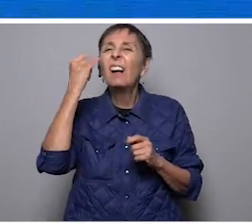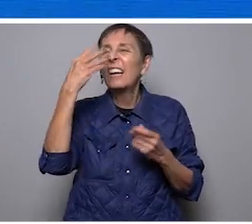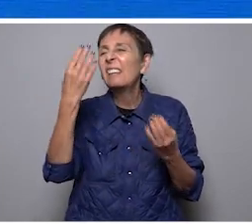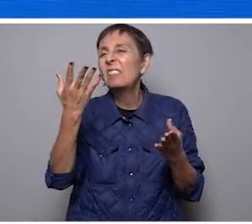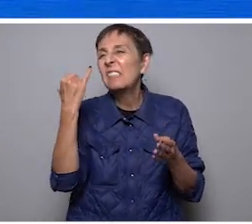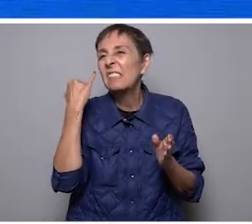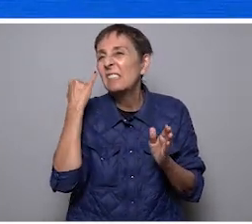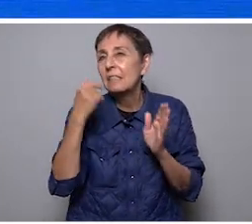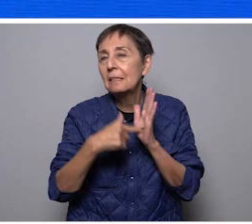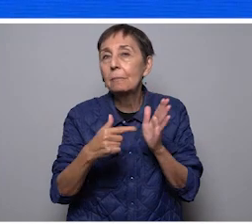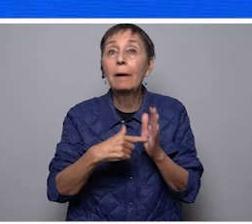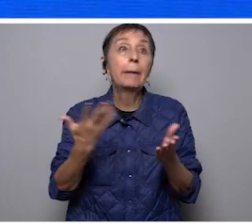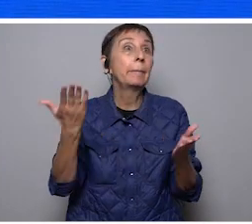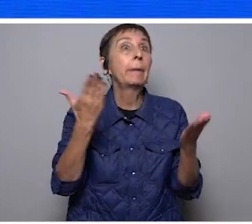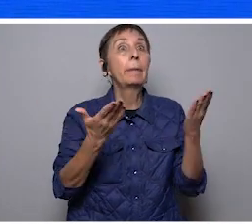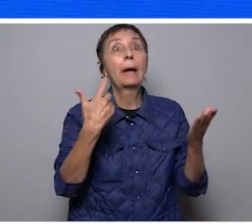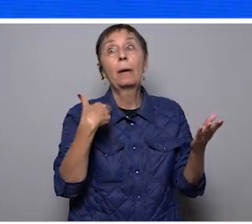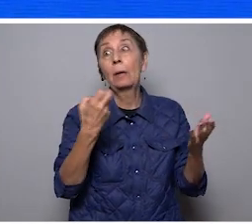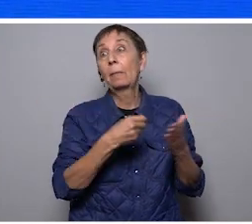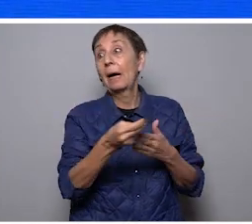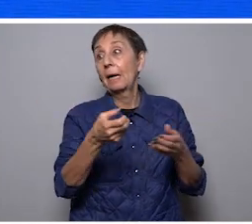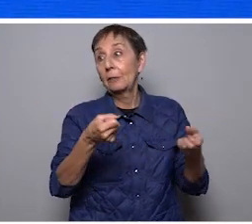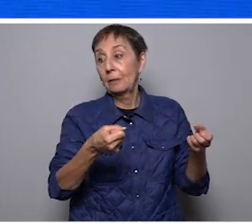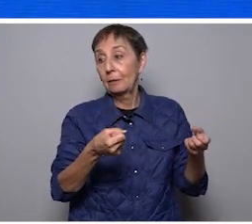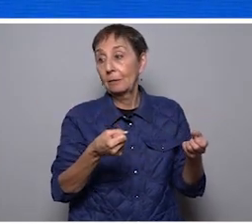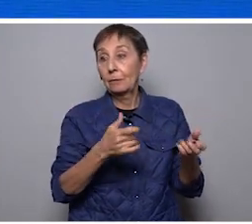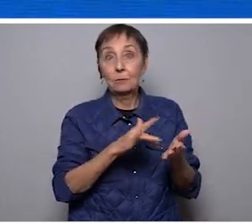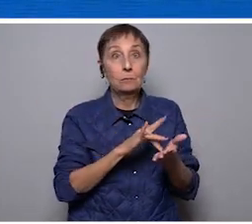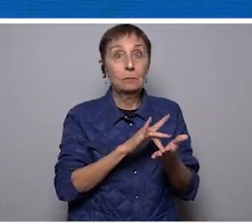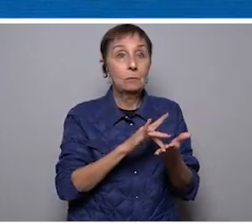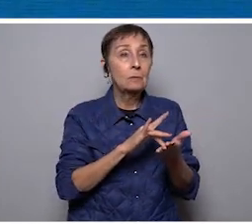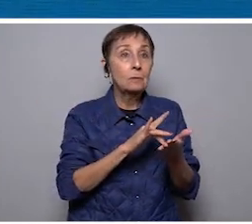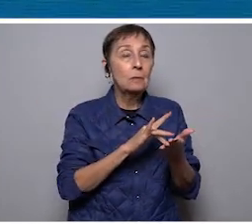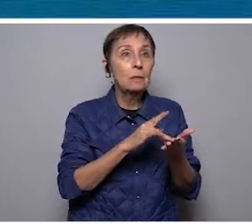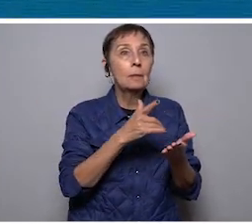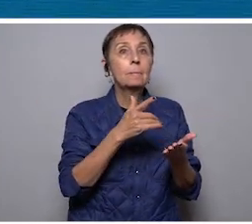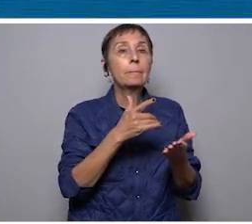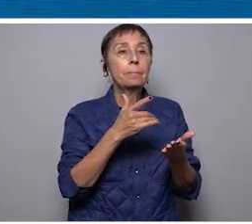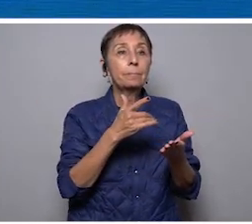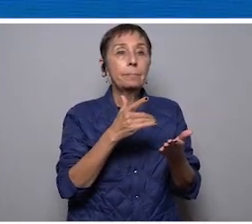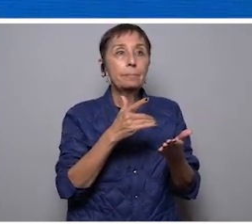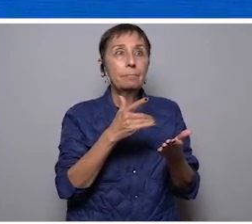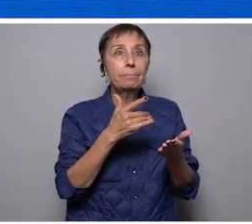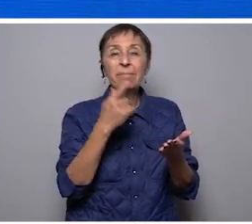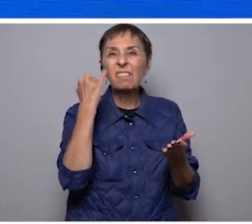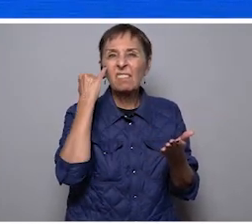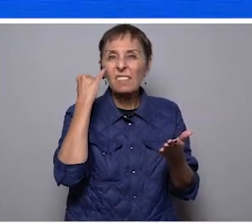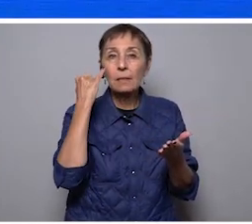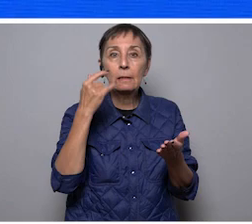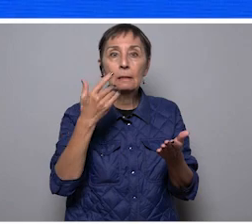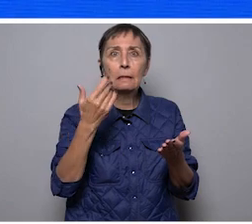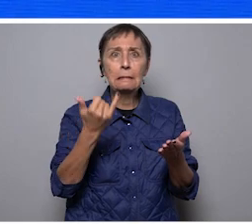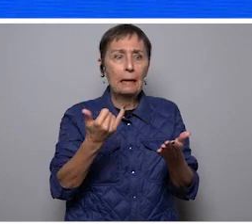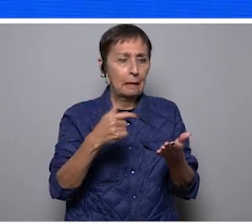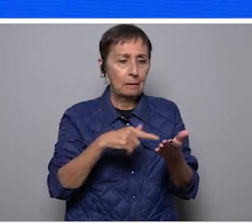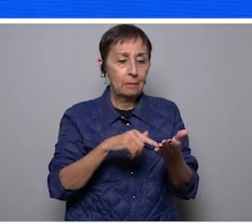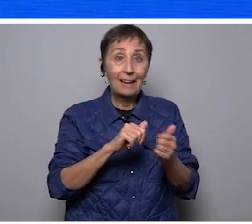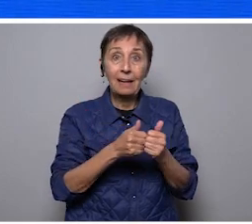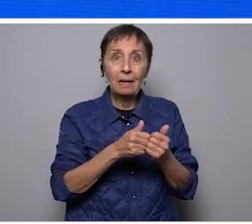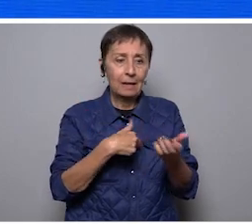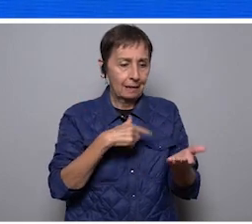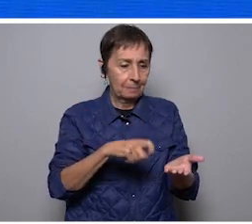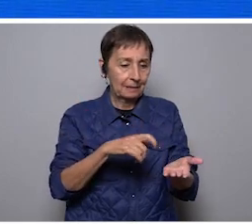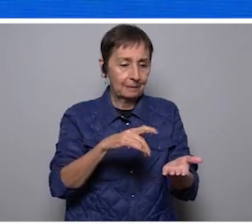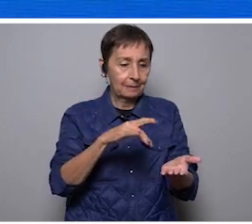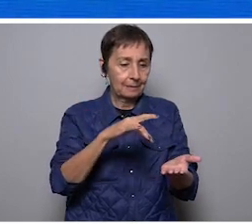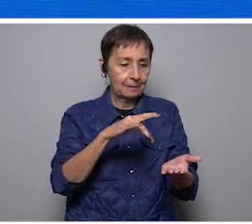al Delivery o mandar directamente por un mensaje WhatsApp en la orden de pago hecha o el pago ya hecho ese momento